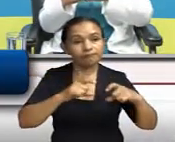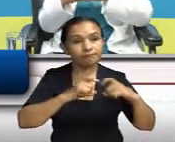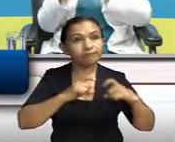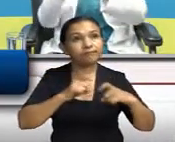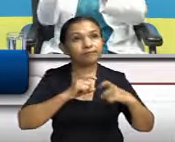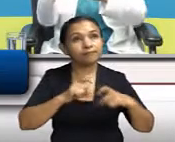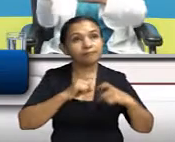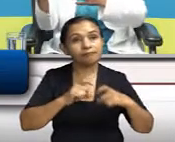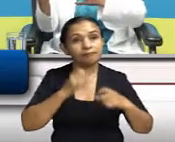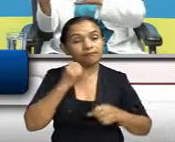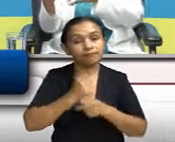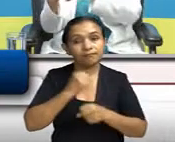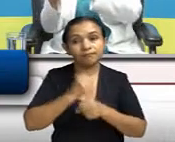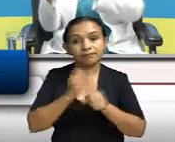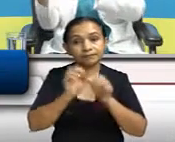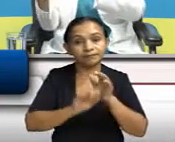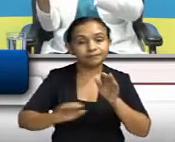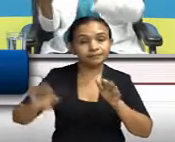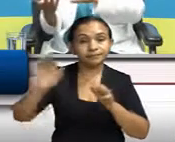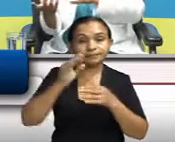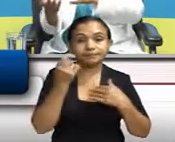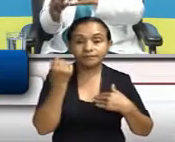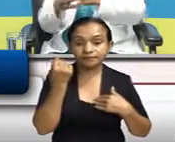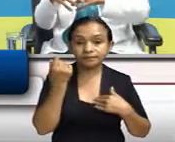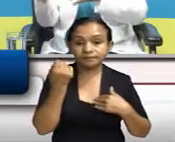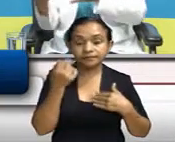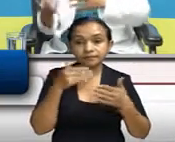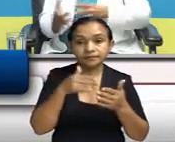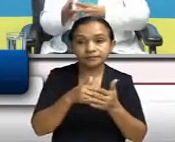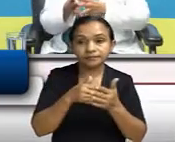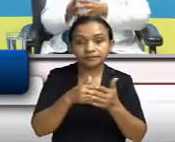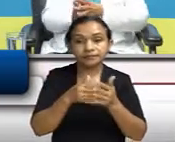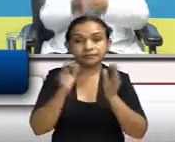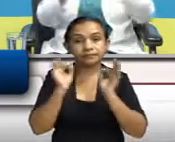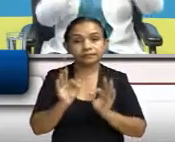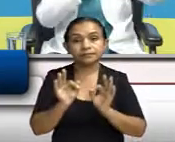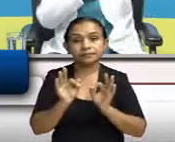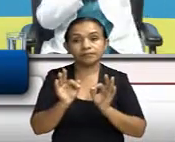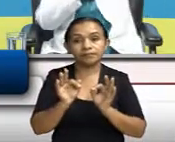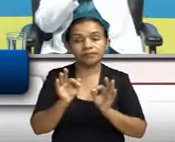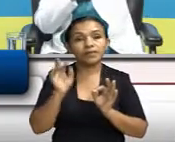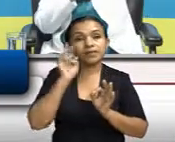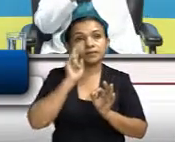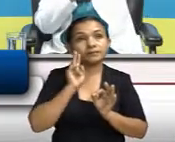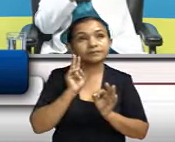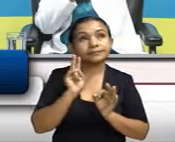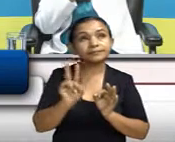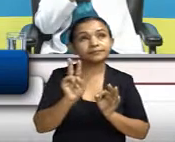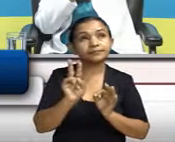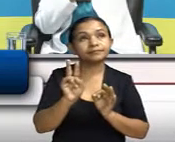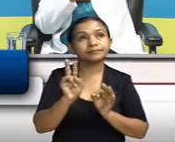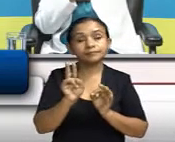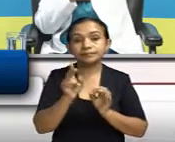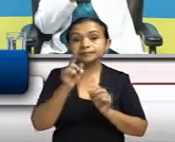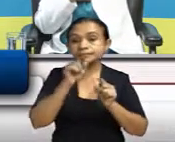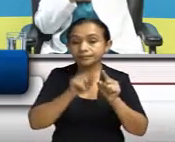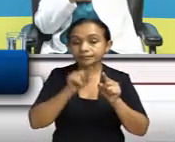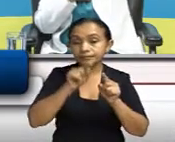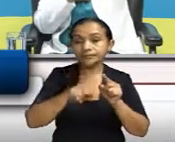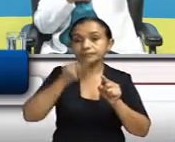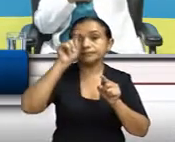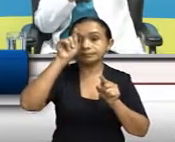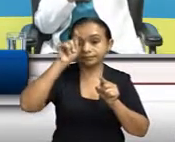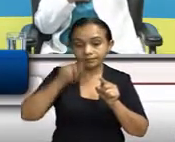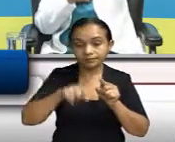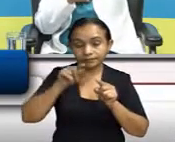el corazón va a trabajar más y si hay falta de obstrucción y no hay adecuada oxigenación, se va a manifestar. Por eso al ladito vemos el electro, que es una onda,